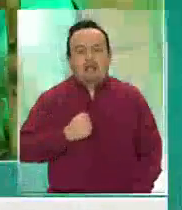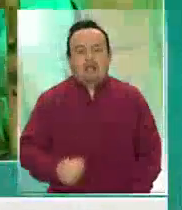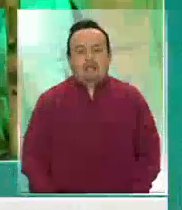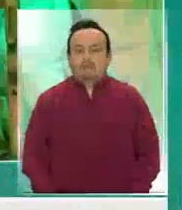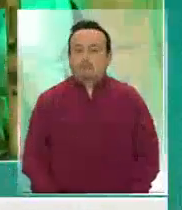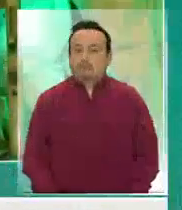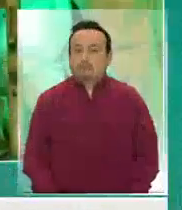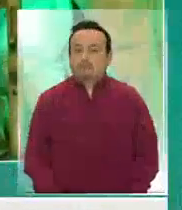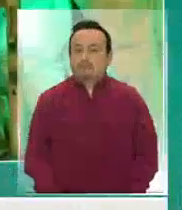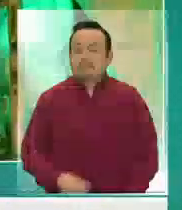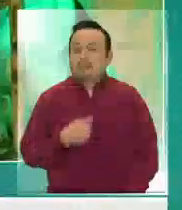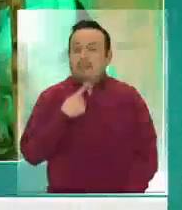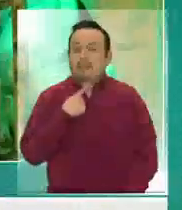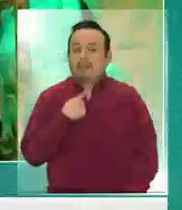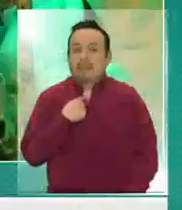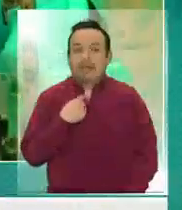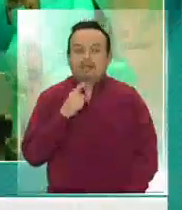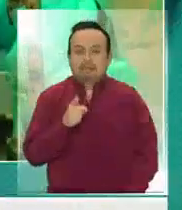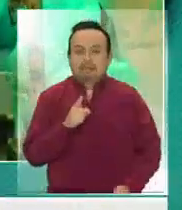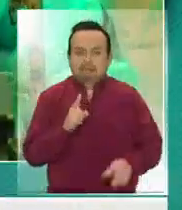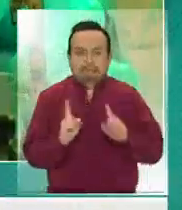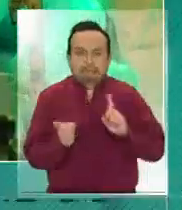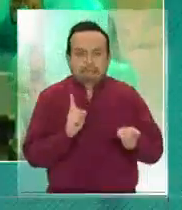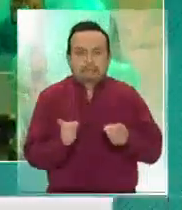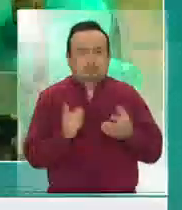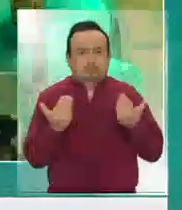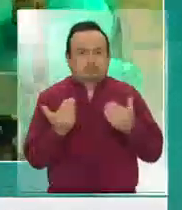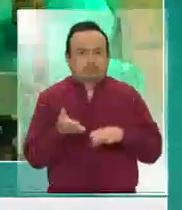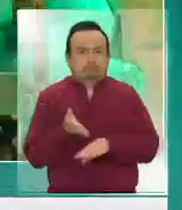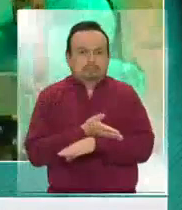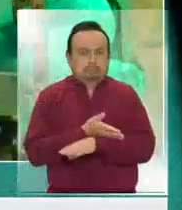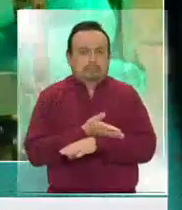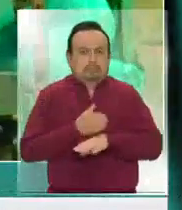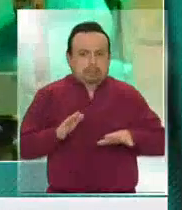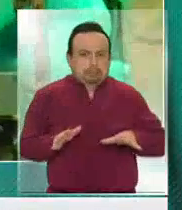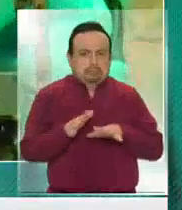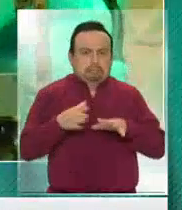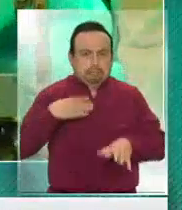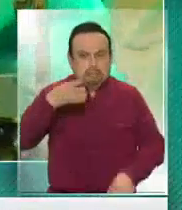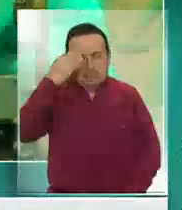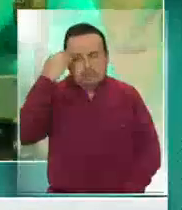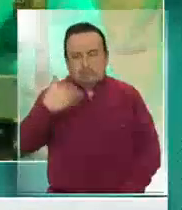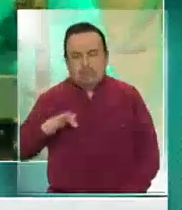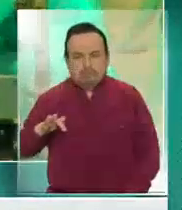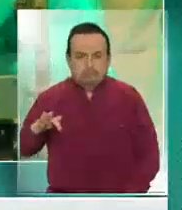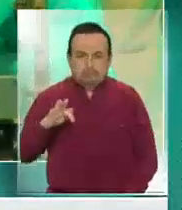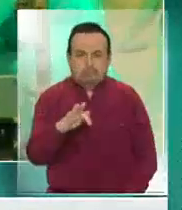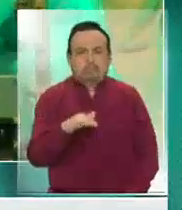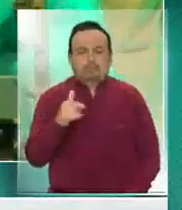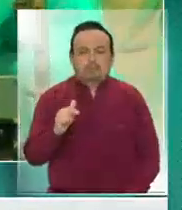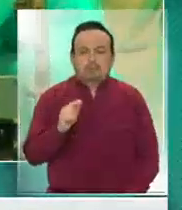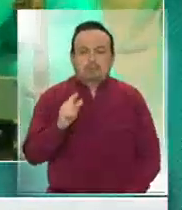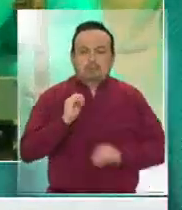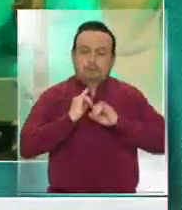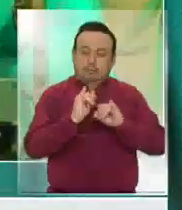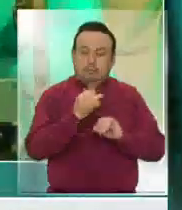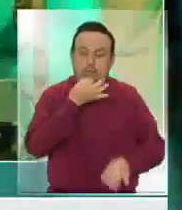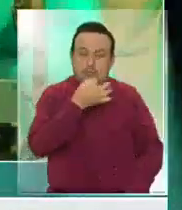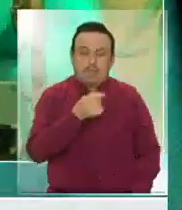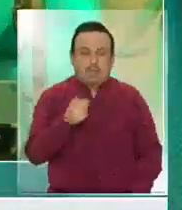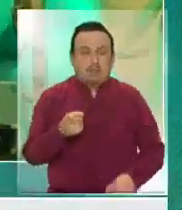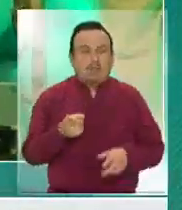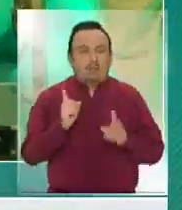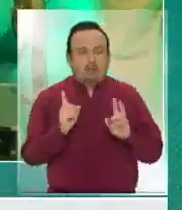muy interesante. Es una operación que requiere de mucho entrenamiento, tal como la ha realizado la FACH. Para finalizar con esto, comentarles que